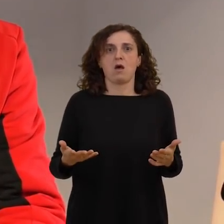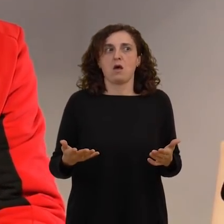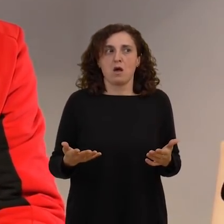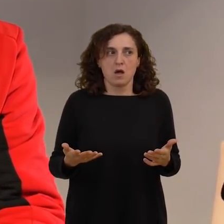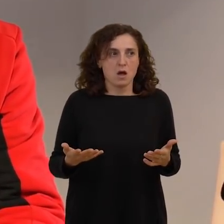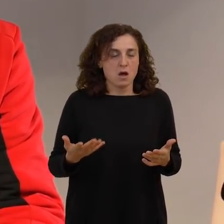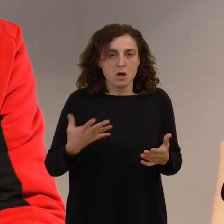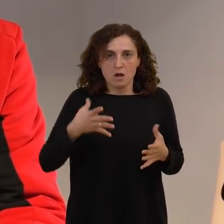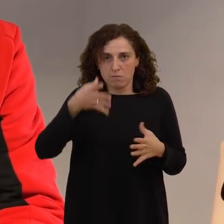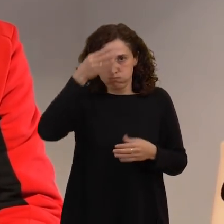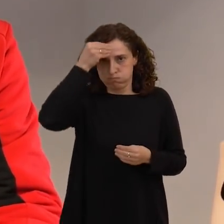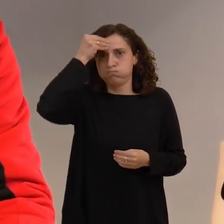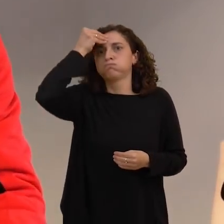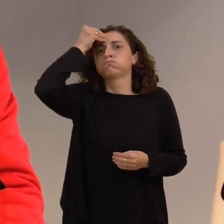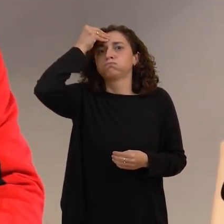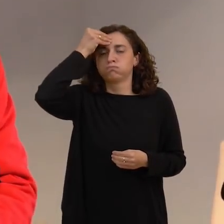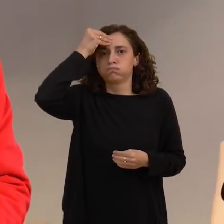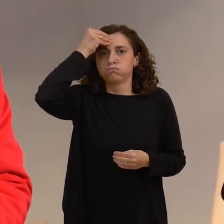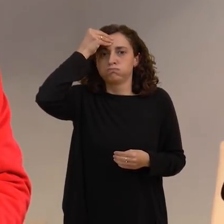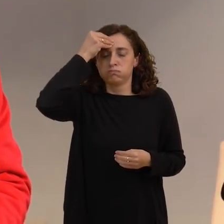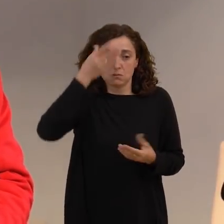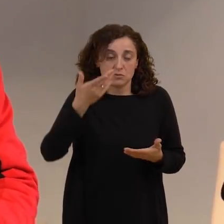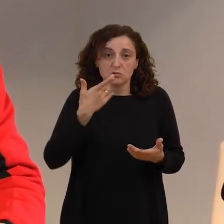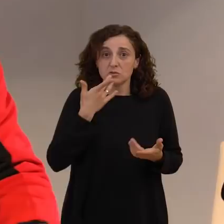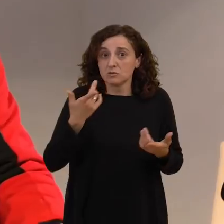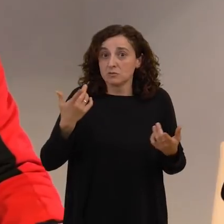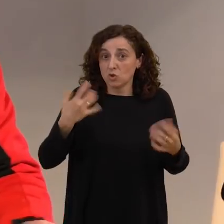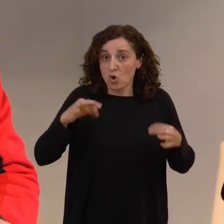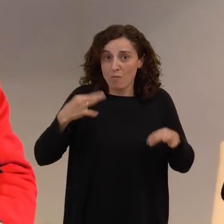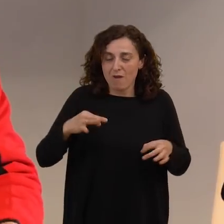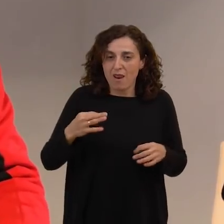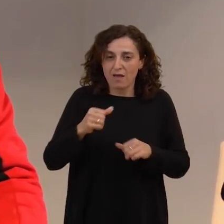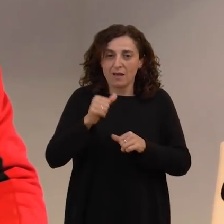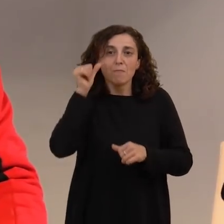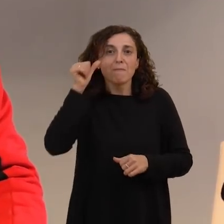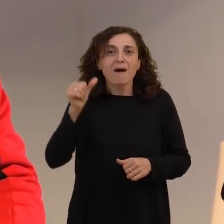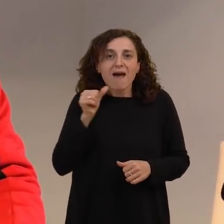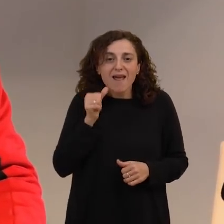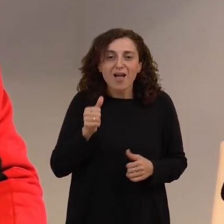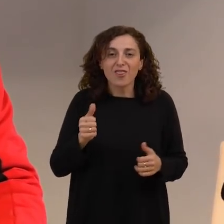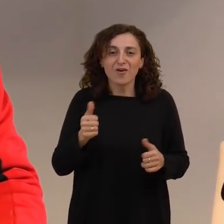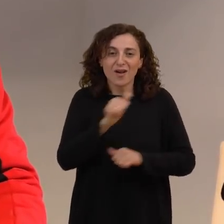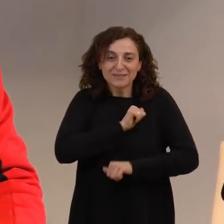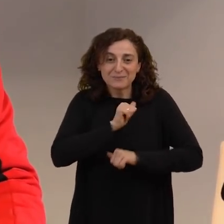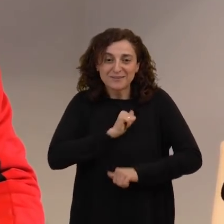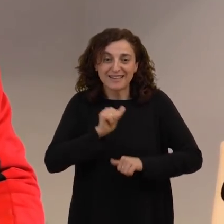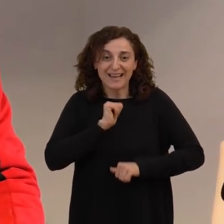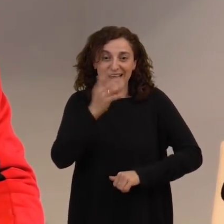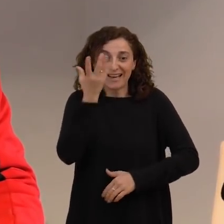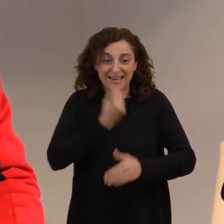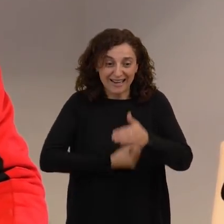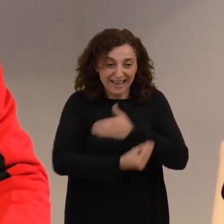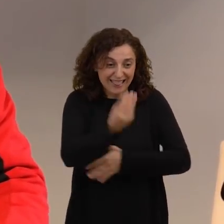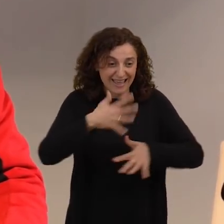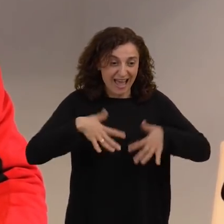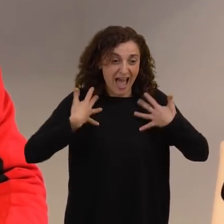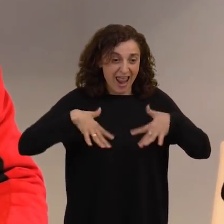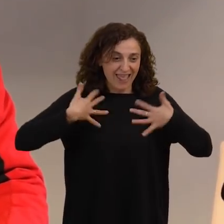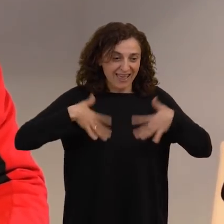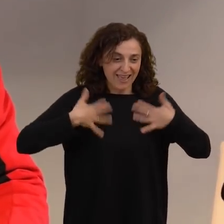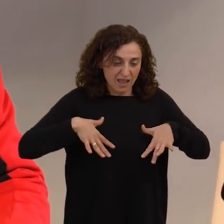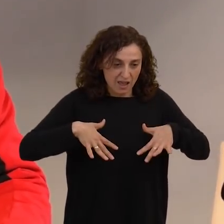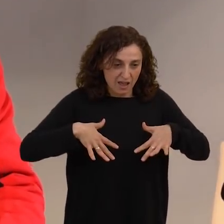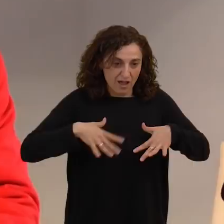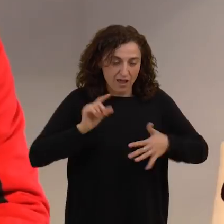es un... estás... que te pasas de esperar cuando nace pues toda la alegría de que te nazca un niño de repente